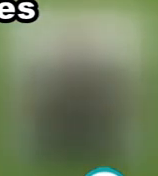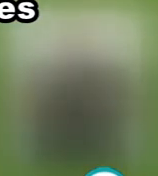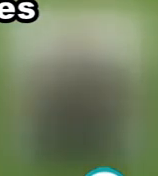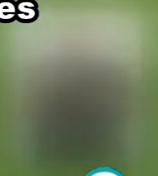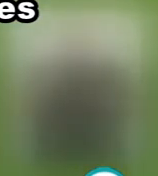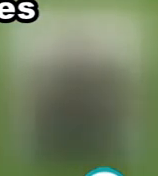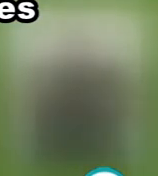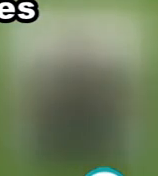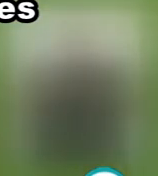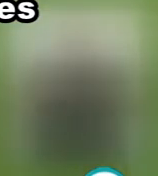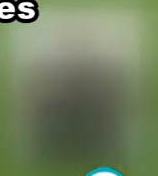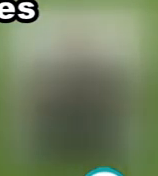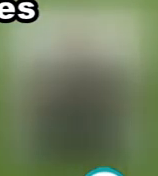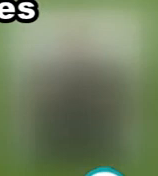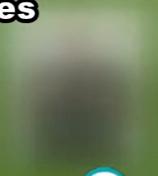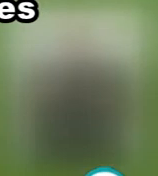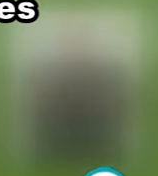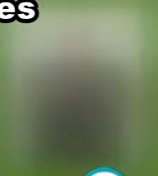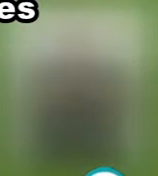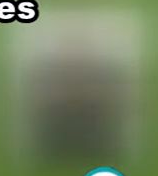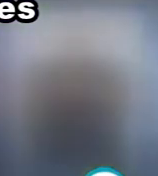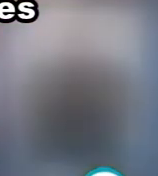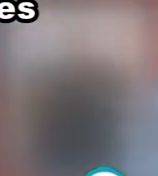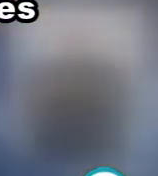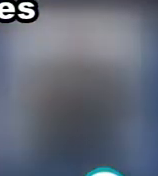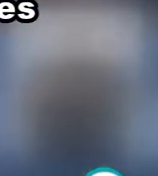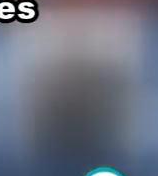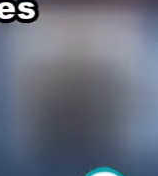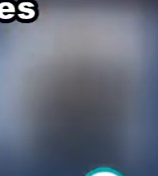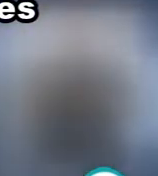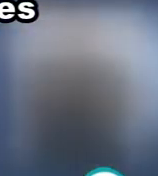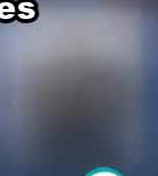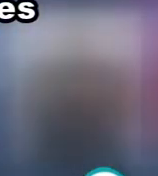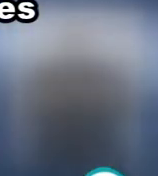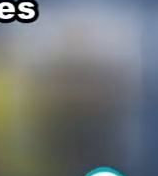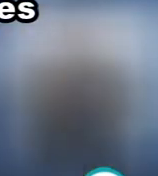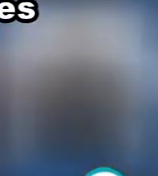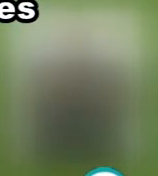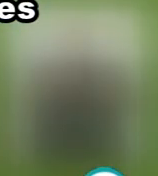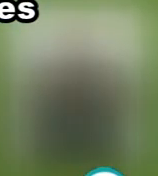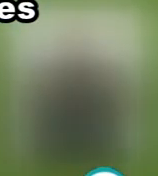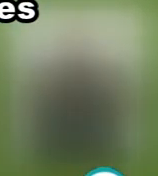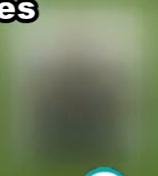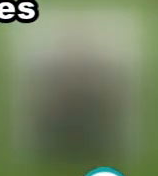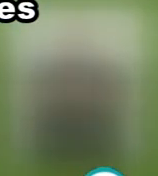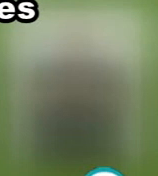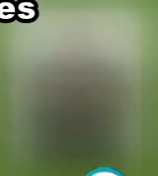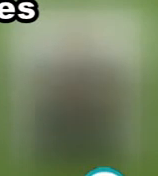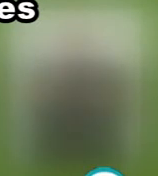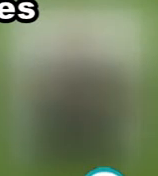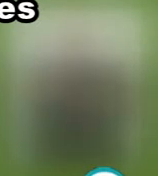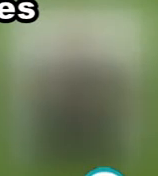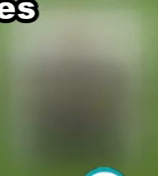principio fuera de juego posiblemente de Juan Villar, que al final termina porque viene de una posición antirreglamentaria, ¿no, José? Yo creo que sí, además está, no sé si ahí